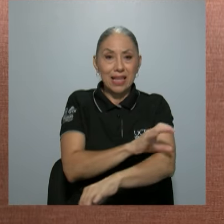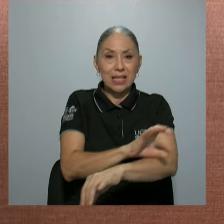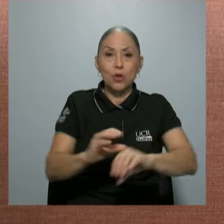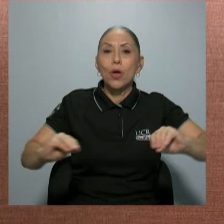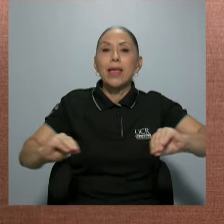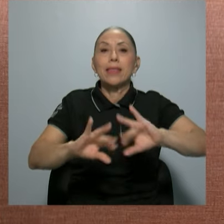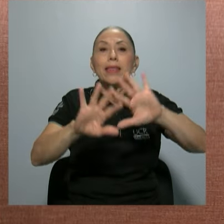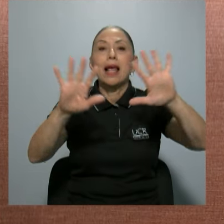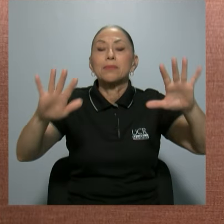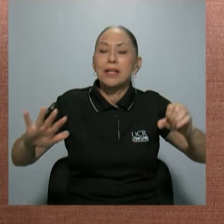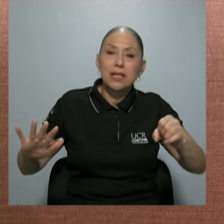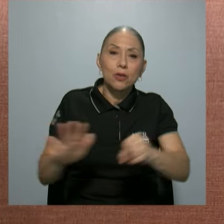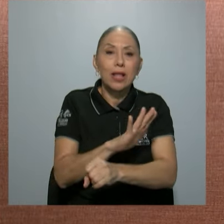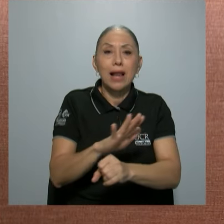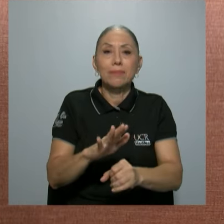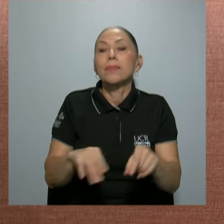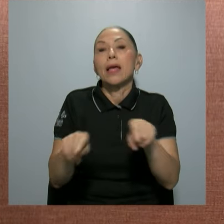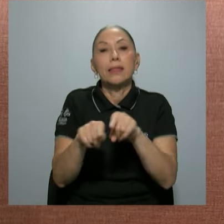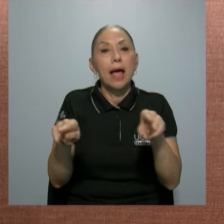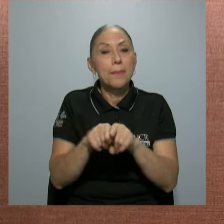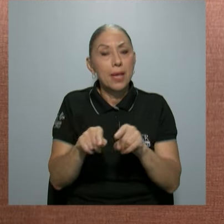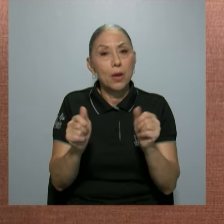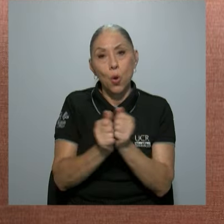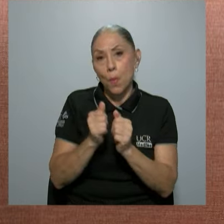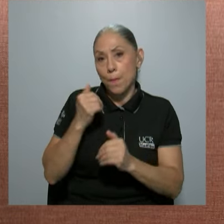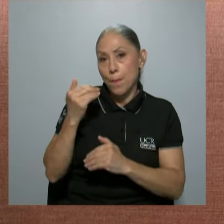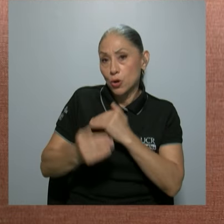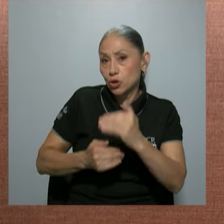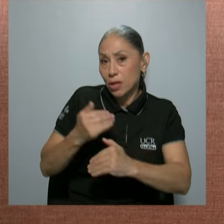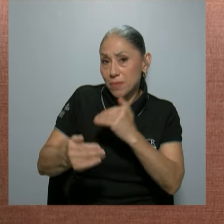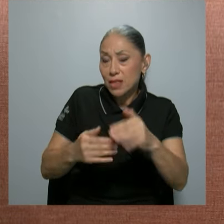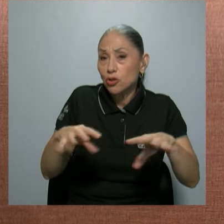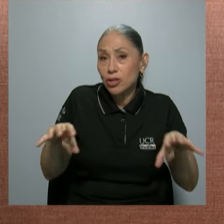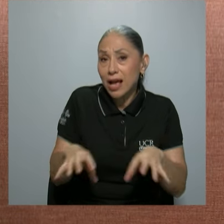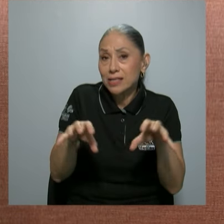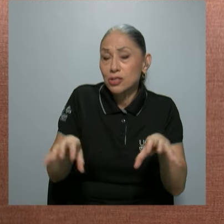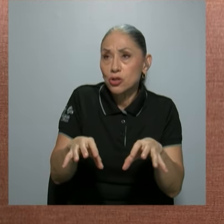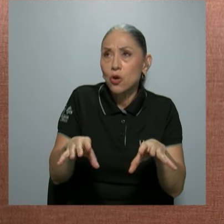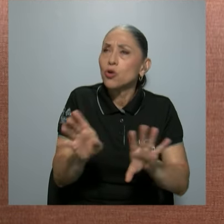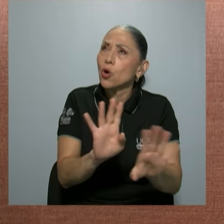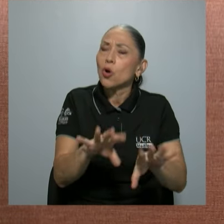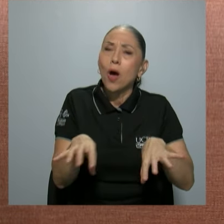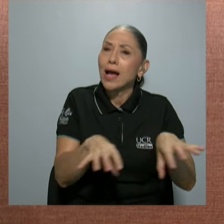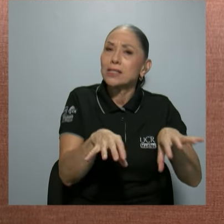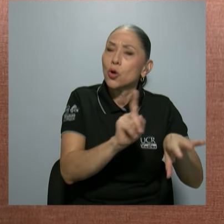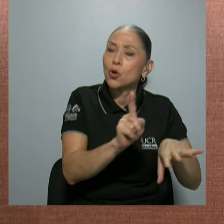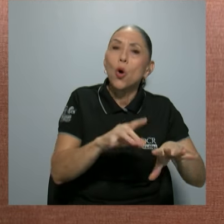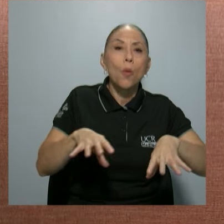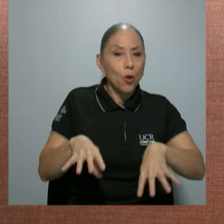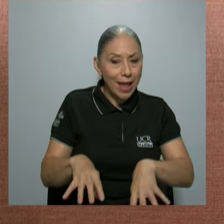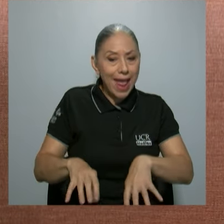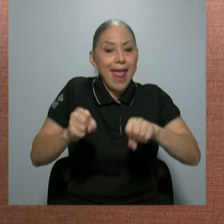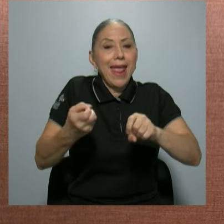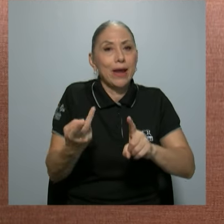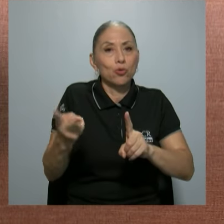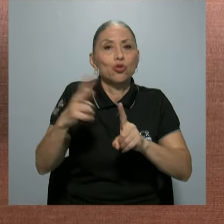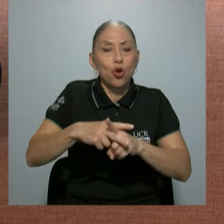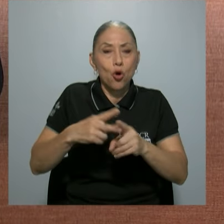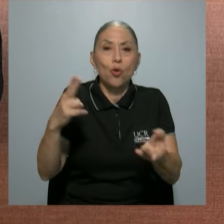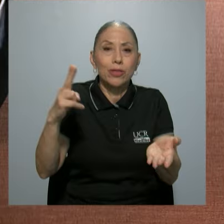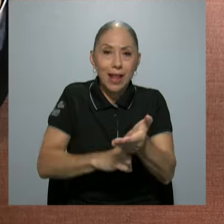los procedimientos de acción de los contratos, de ejecución de los contratos. Vamos con